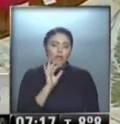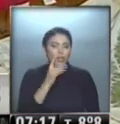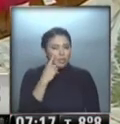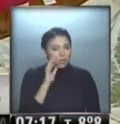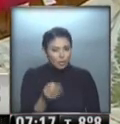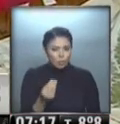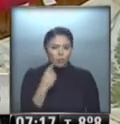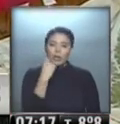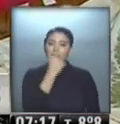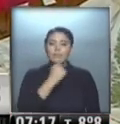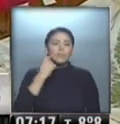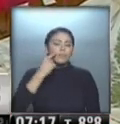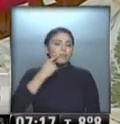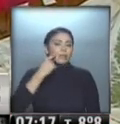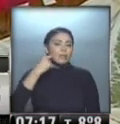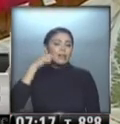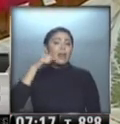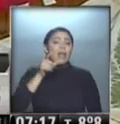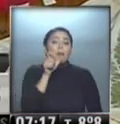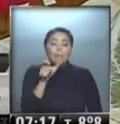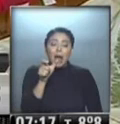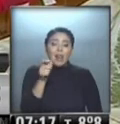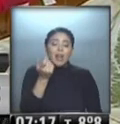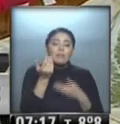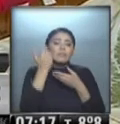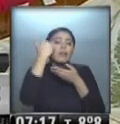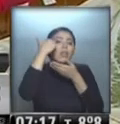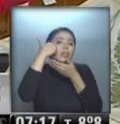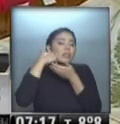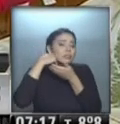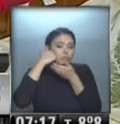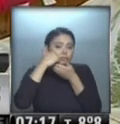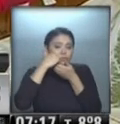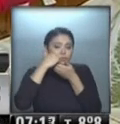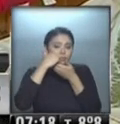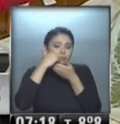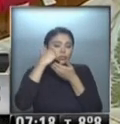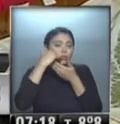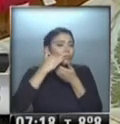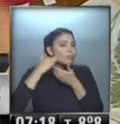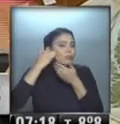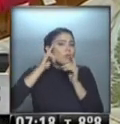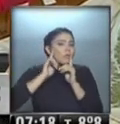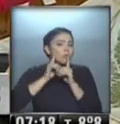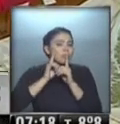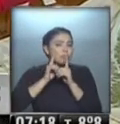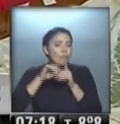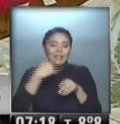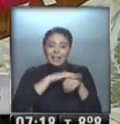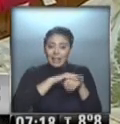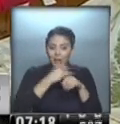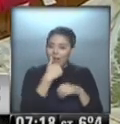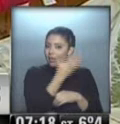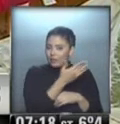orificio de entrada, y la bala quedó alojada cerca de la rama ascendente del maxilar de la parte izquierda,